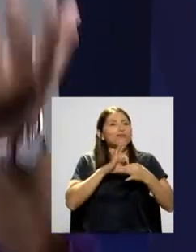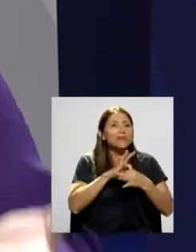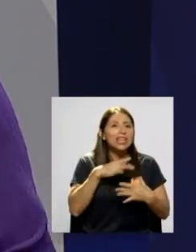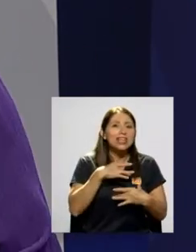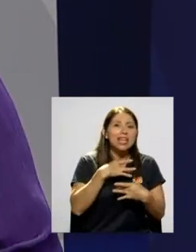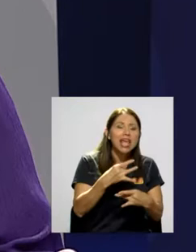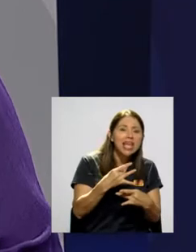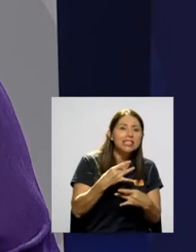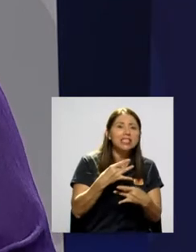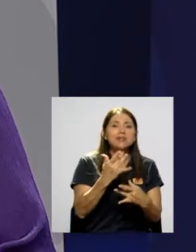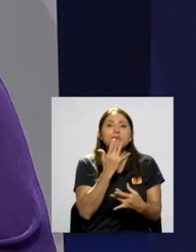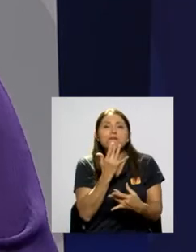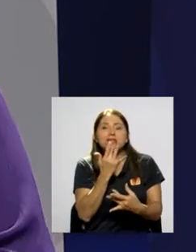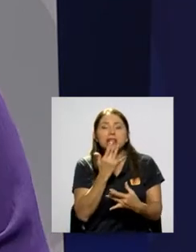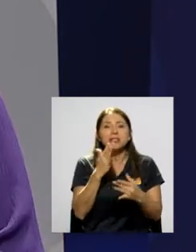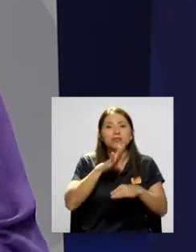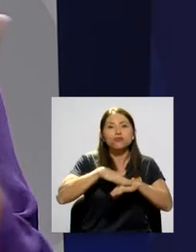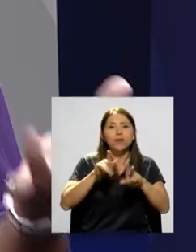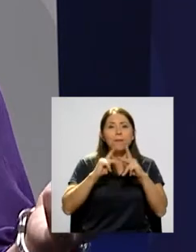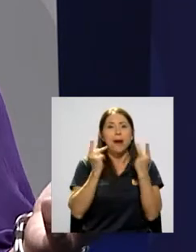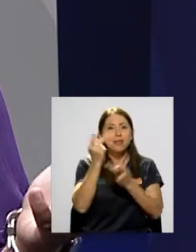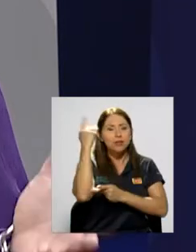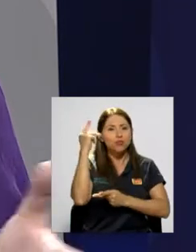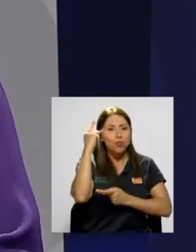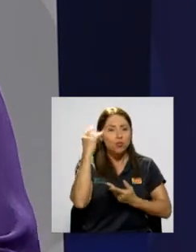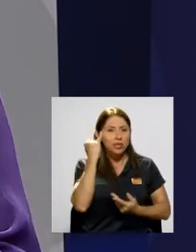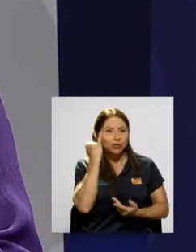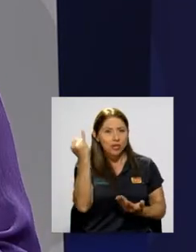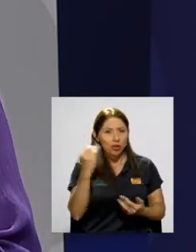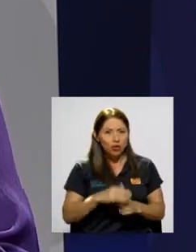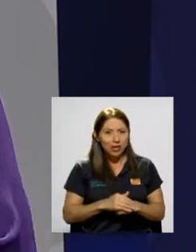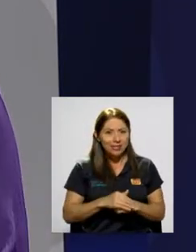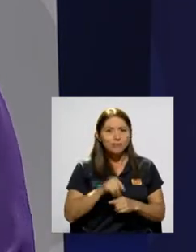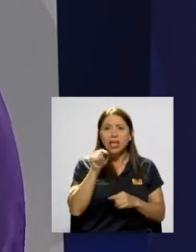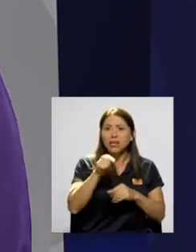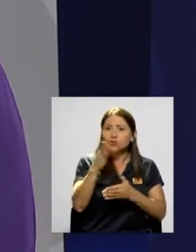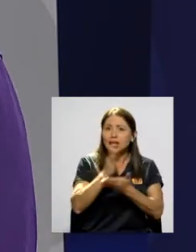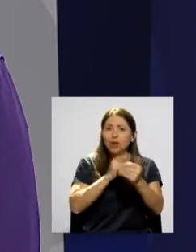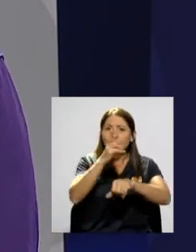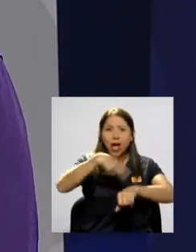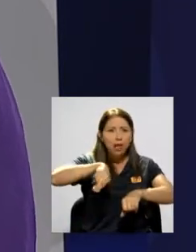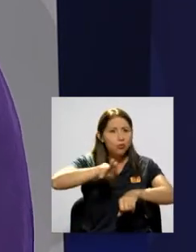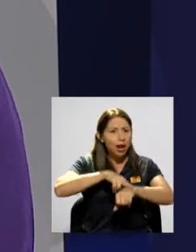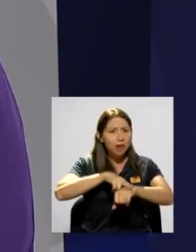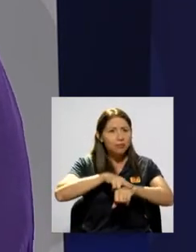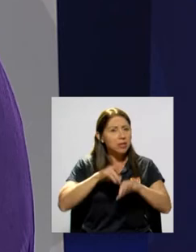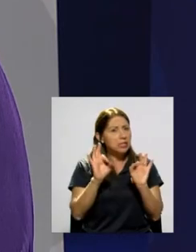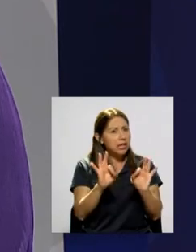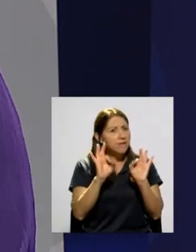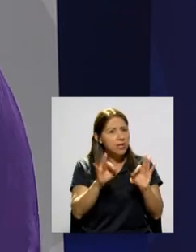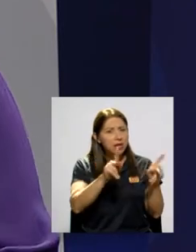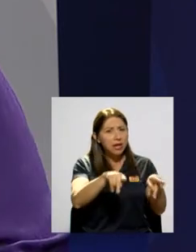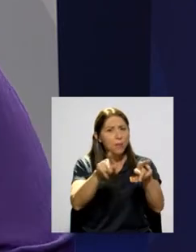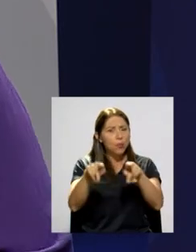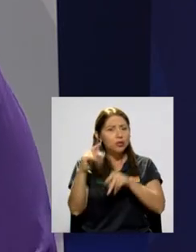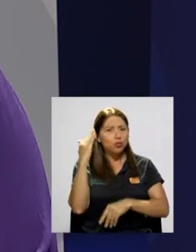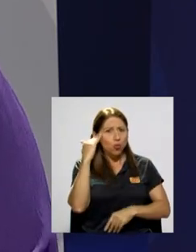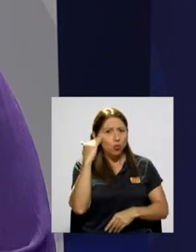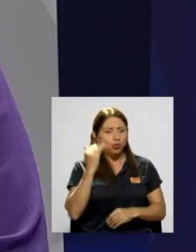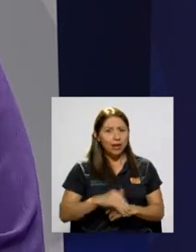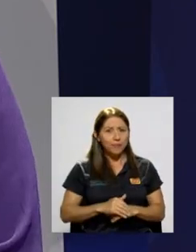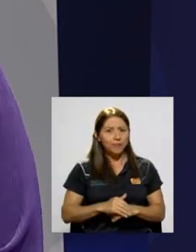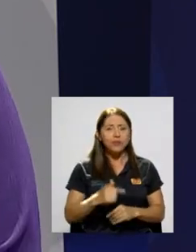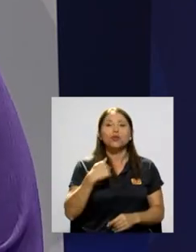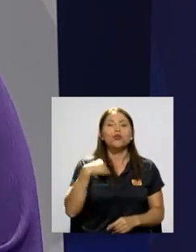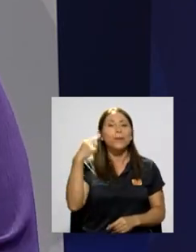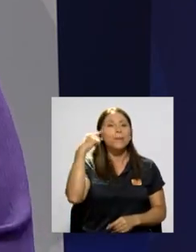intereses, orientaciones ideológicas. Y esto es natural y es saludable que la población lo conozca. En ese sentido, yo pienso que